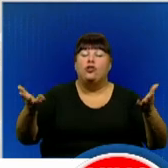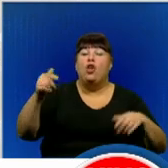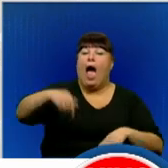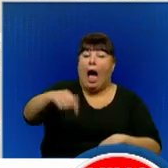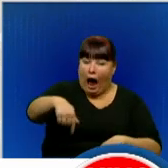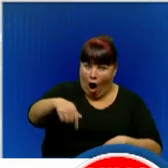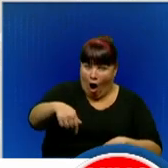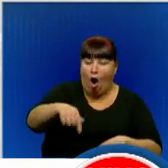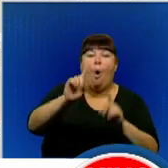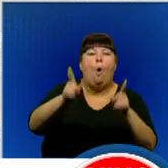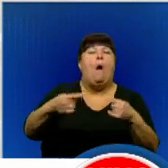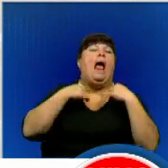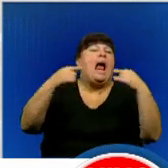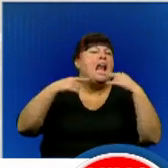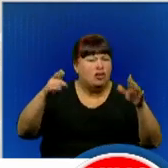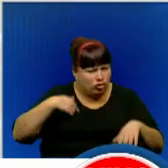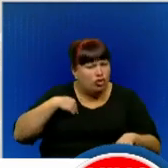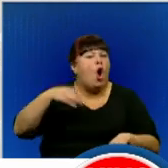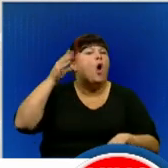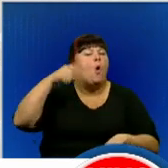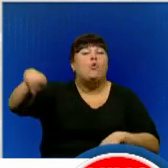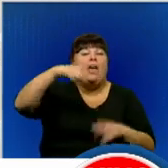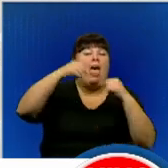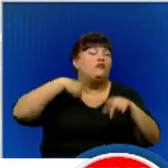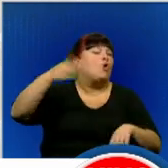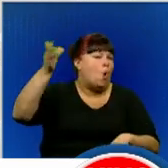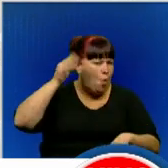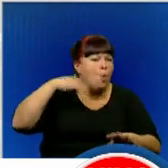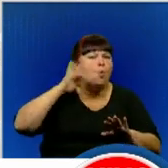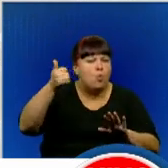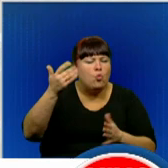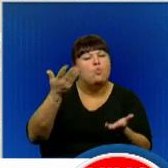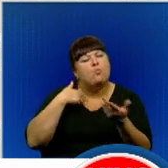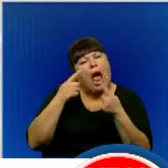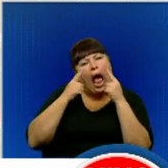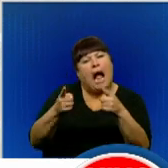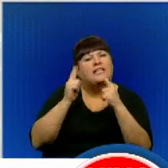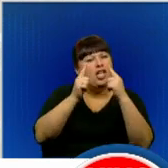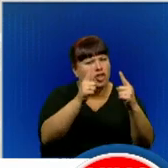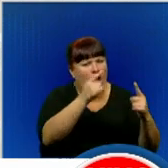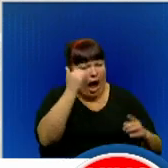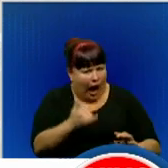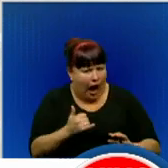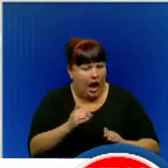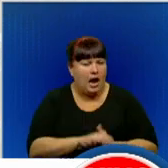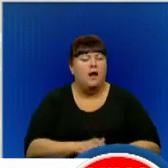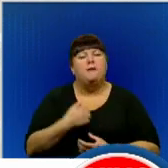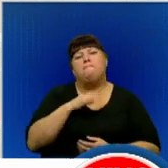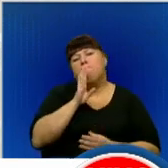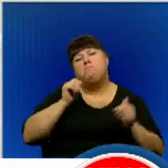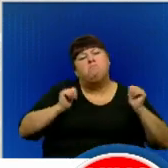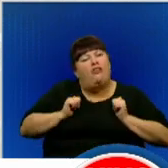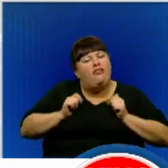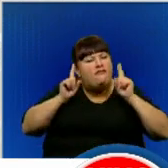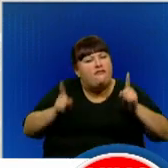a pesar de que griten se los escuche miren yo los escuché con mucha atención y me quedé acá